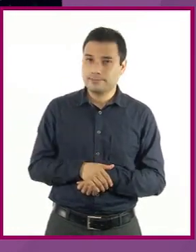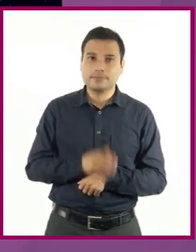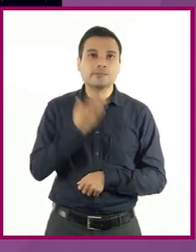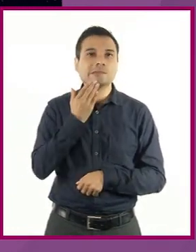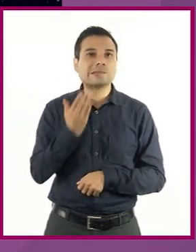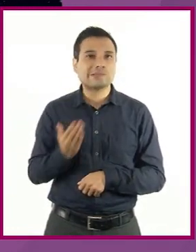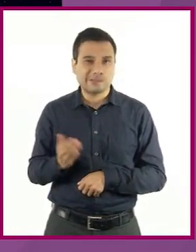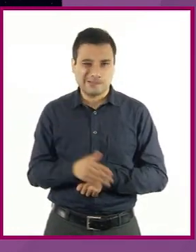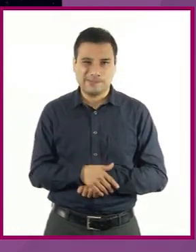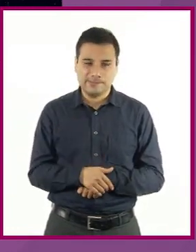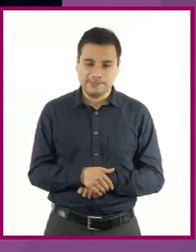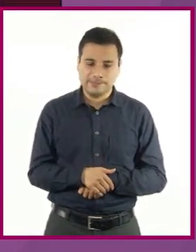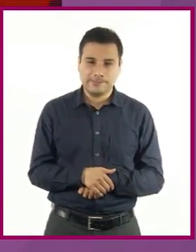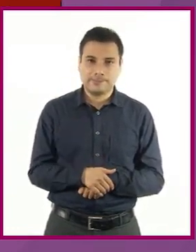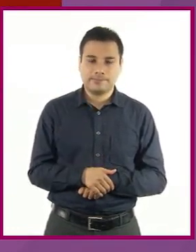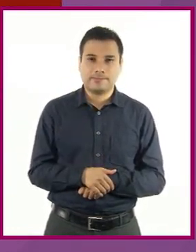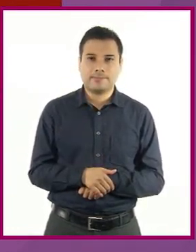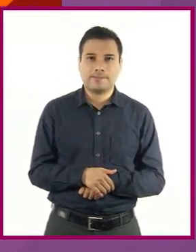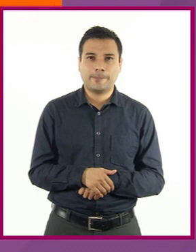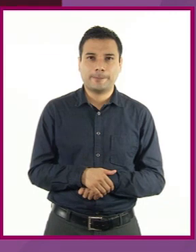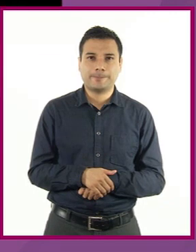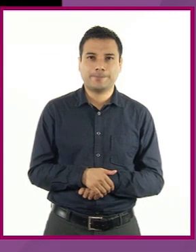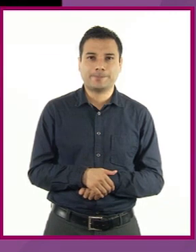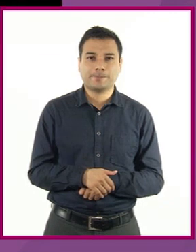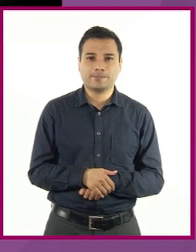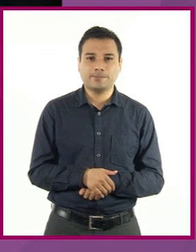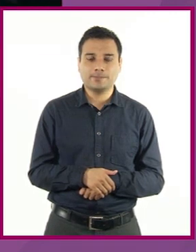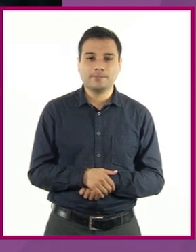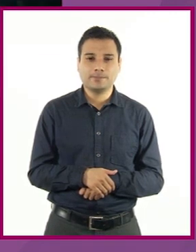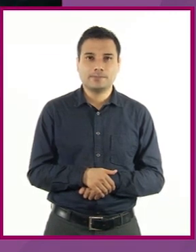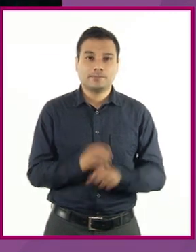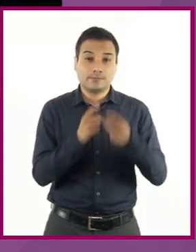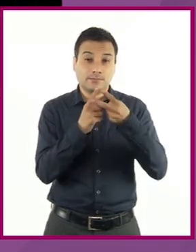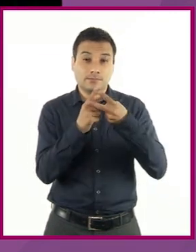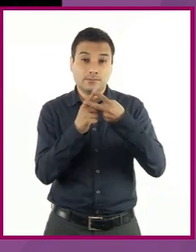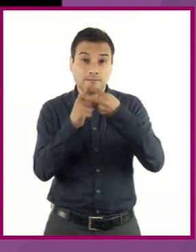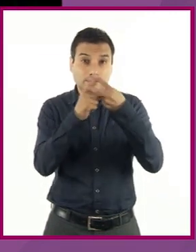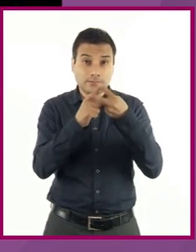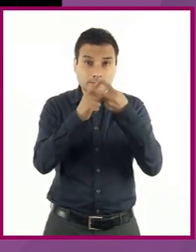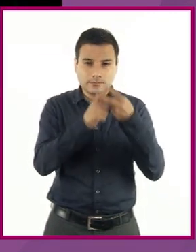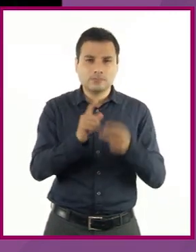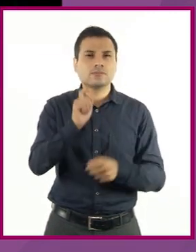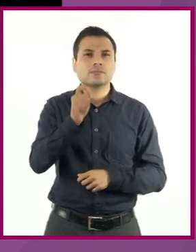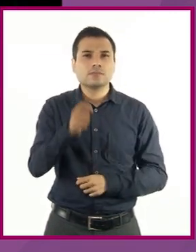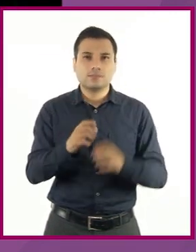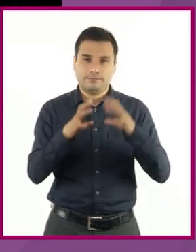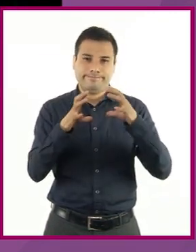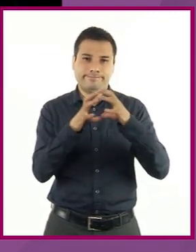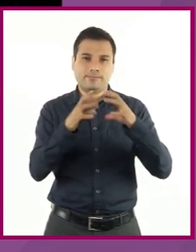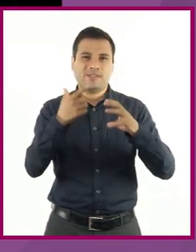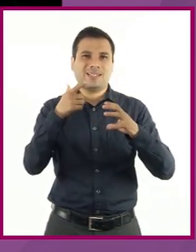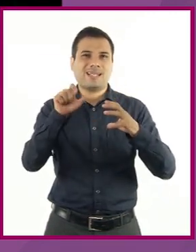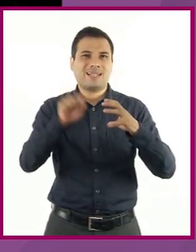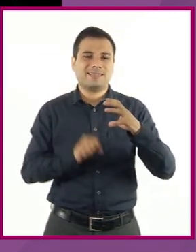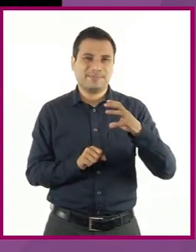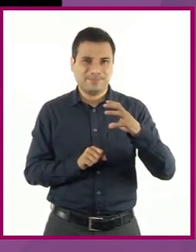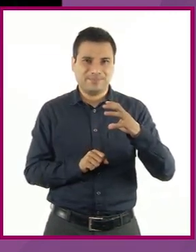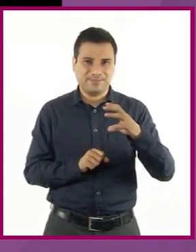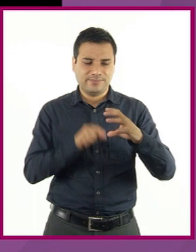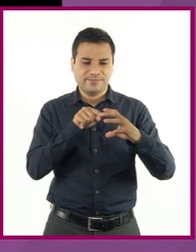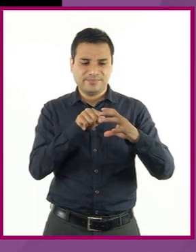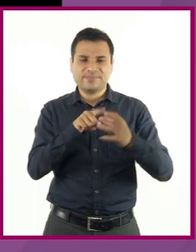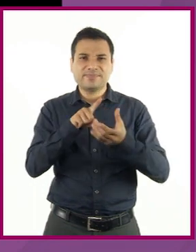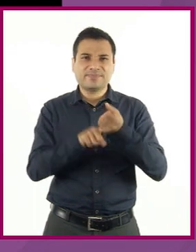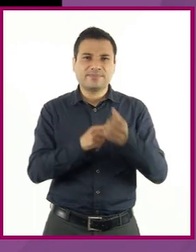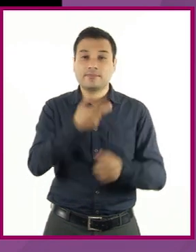como irregulares. Las estrellas son esferas luminosas de gas, cuyos componentes